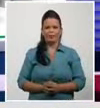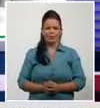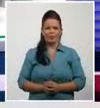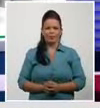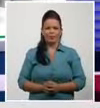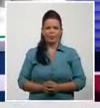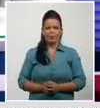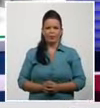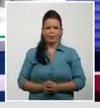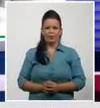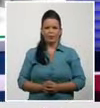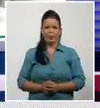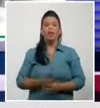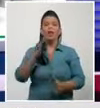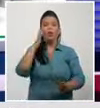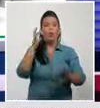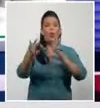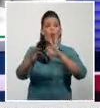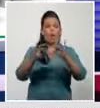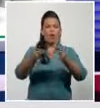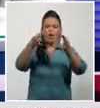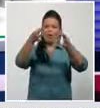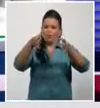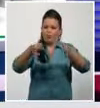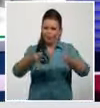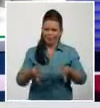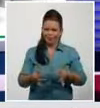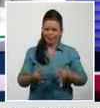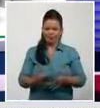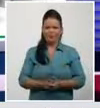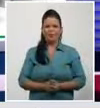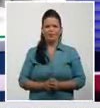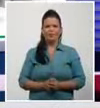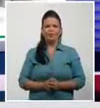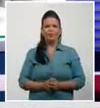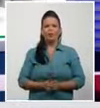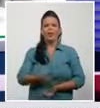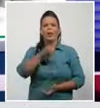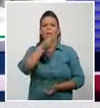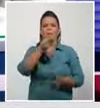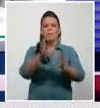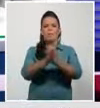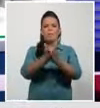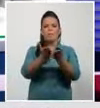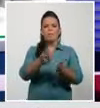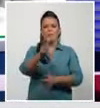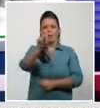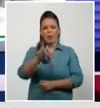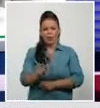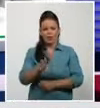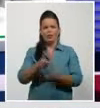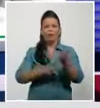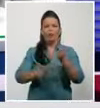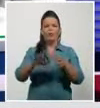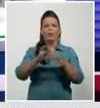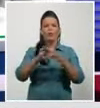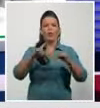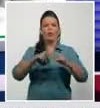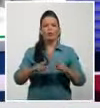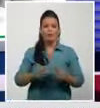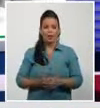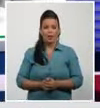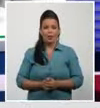Protección asegurada ha sido Miguel Reyes Mendoza, corresponsal del Sistema Informativo en Guantánamo. Guantánamo,